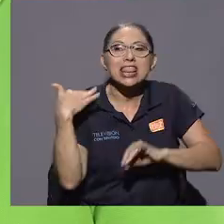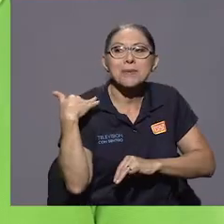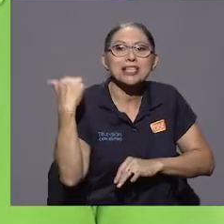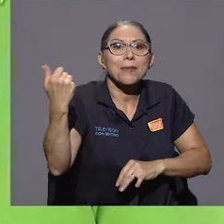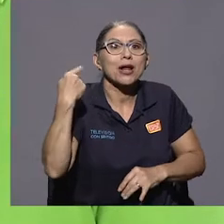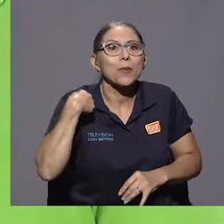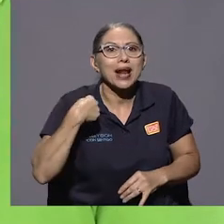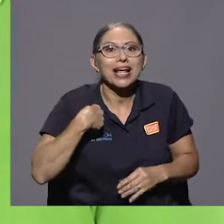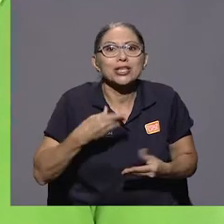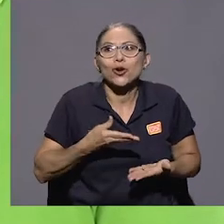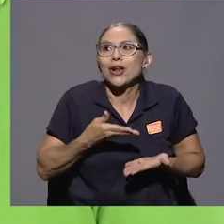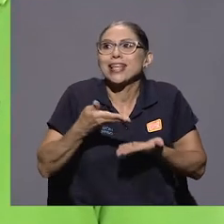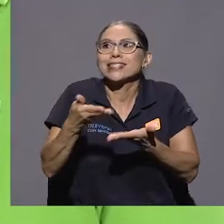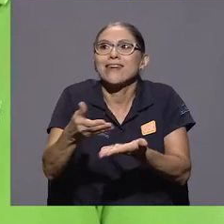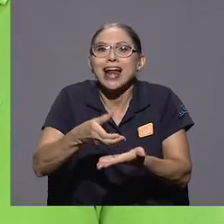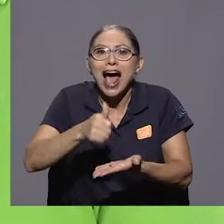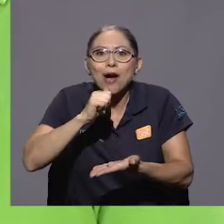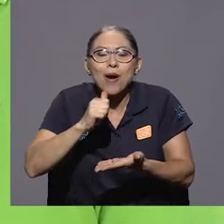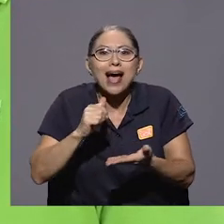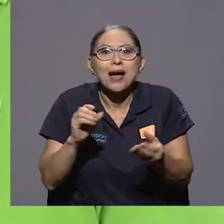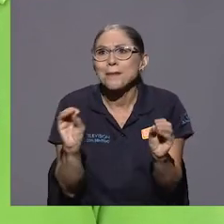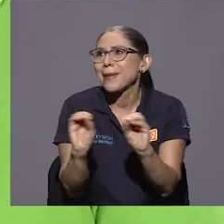los presentes, o sea, no me ocuparon